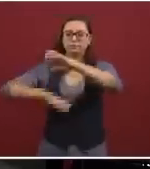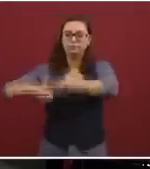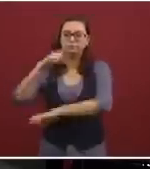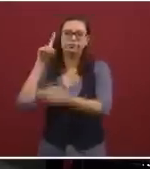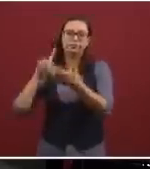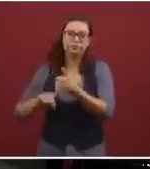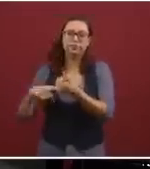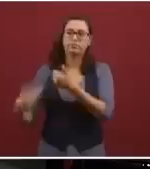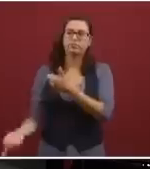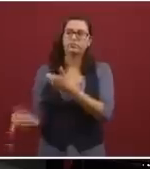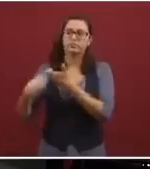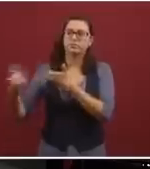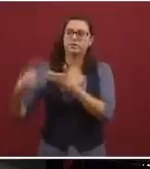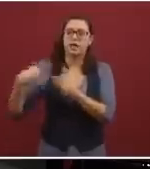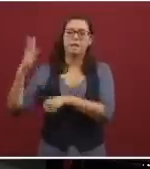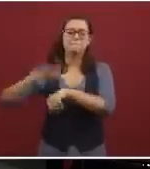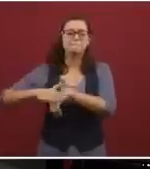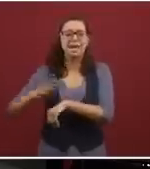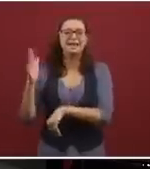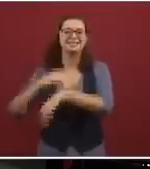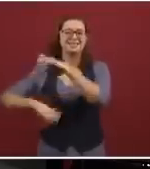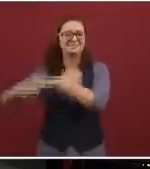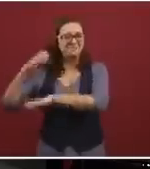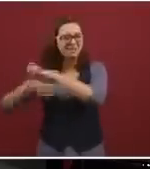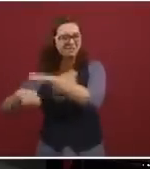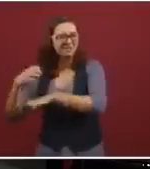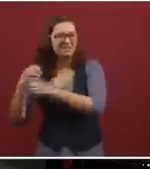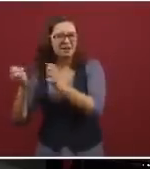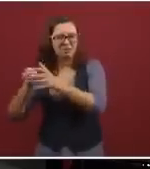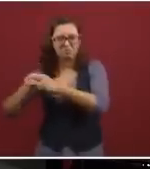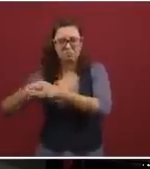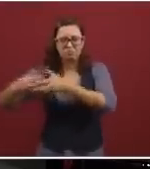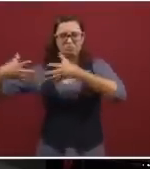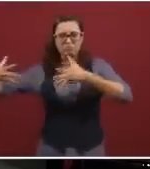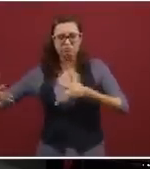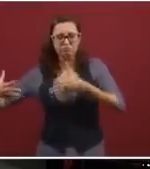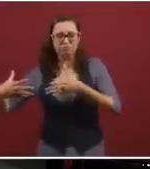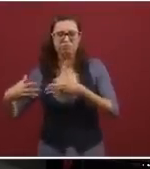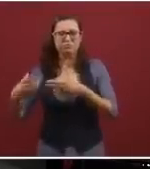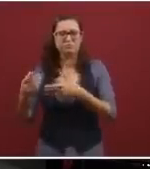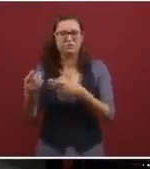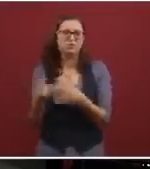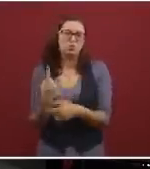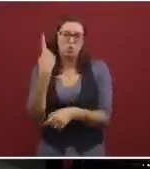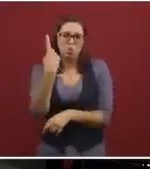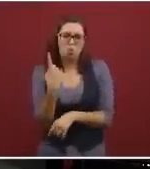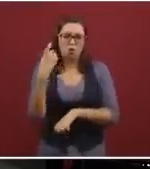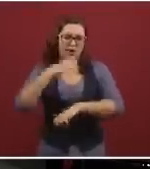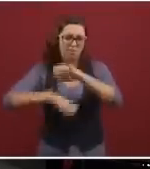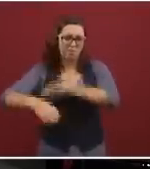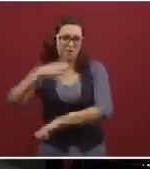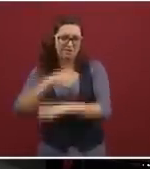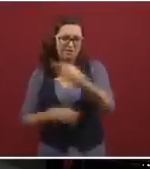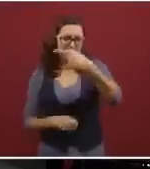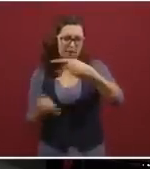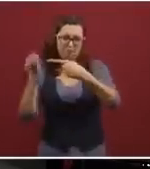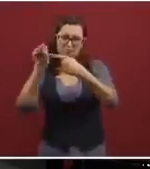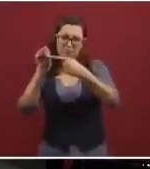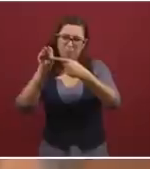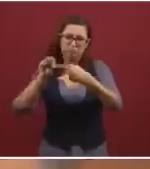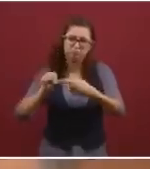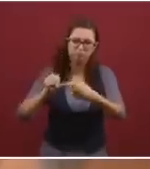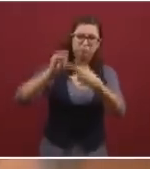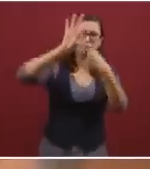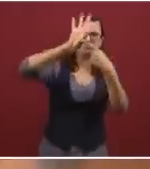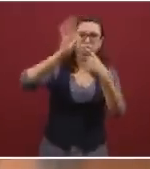Fertinal se hace a partir de la constitución de Proagroindustria y otras dos holdings, ¿no? Entonces